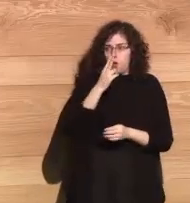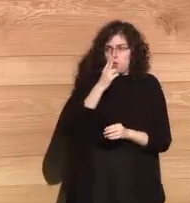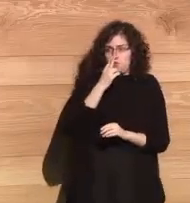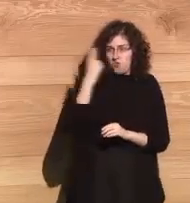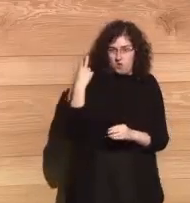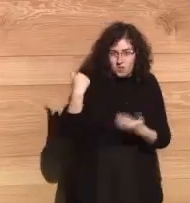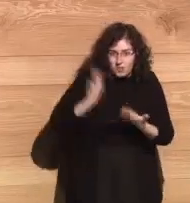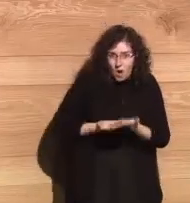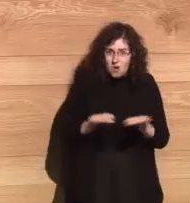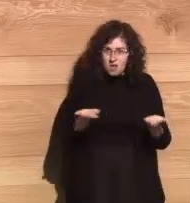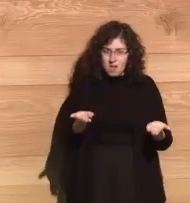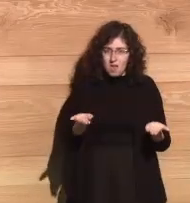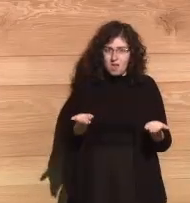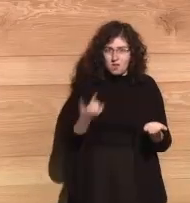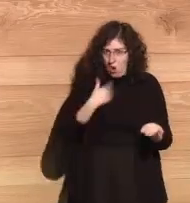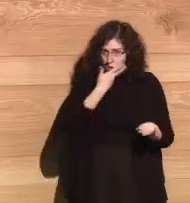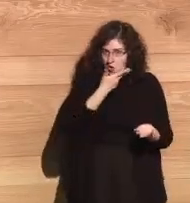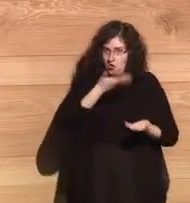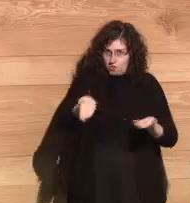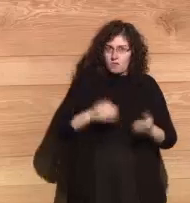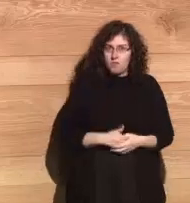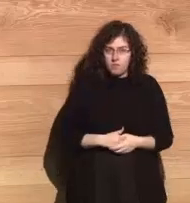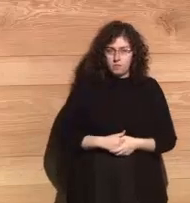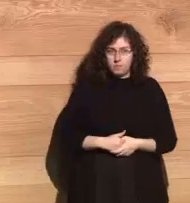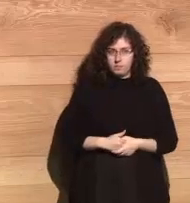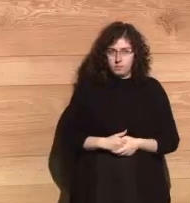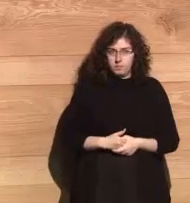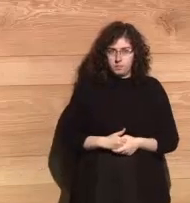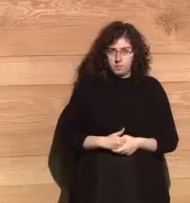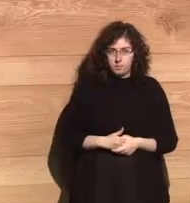¿no? Entonces, la conozco.